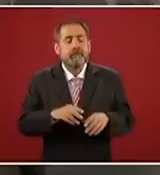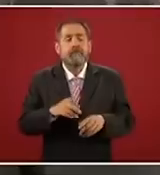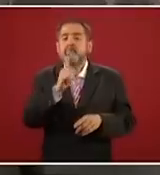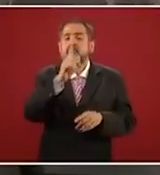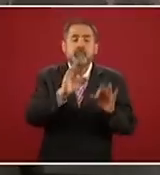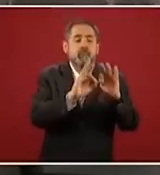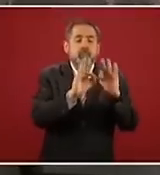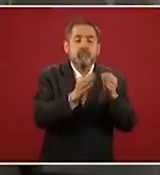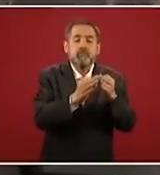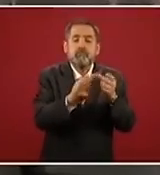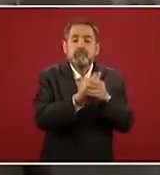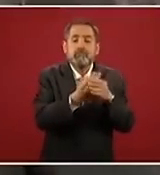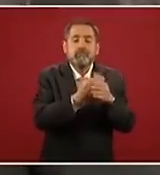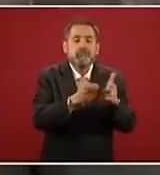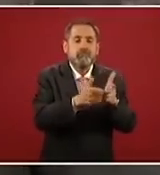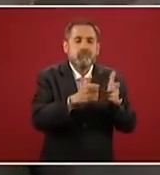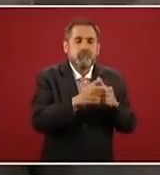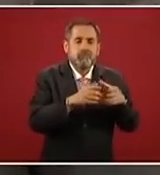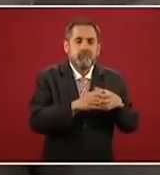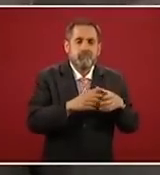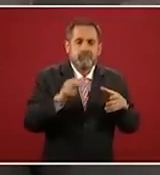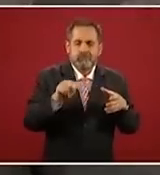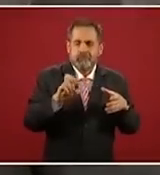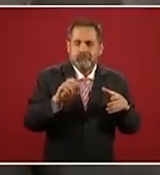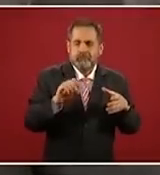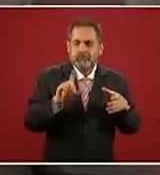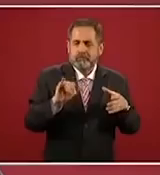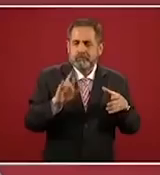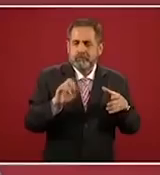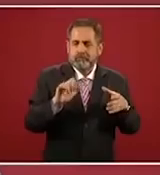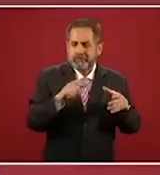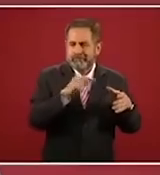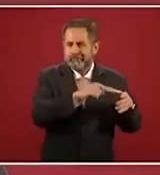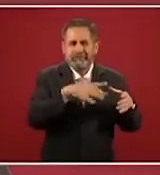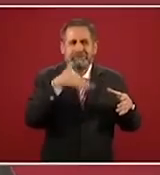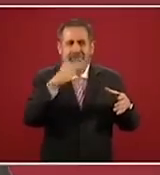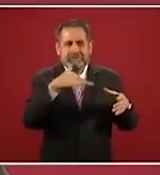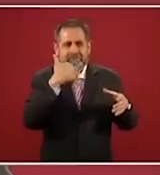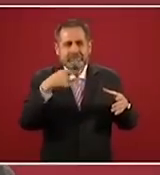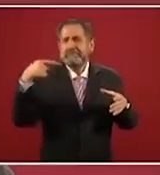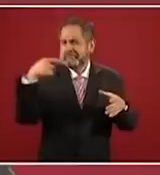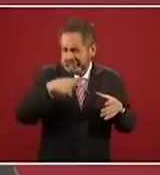neoliberal, al régimen de corrupción, y que